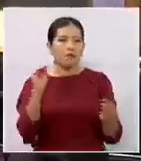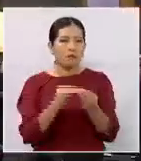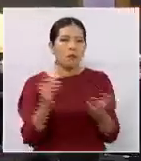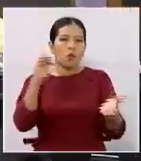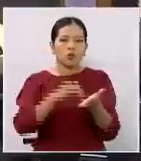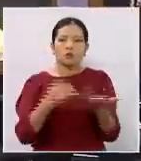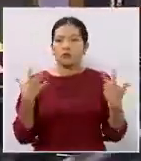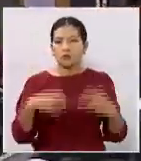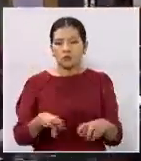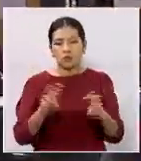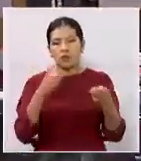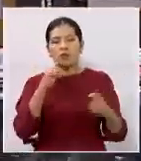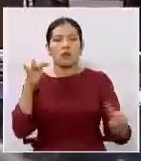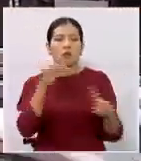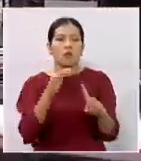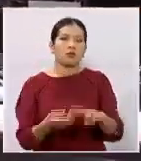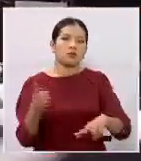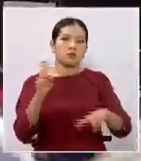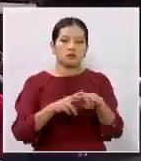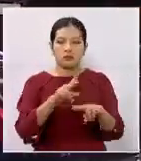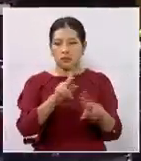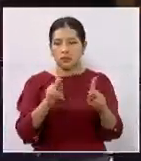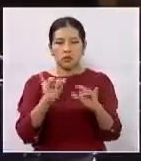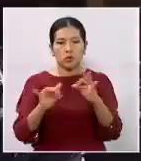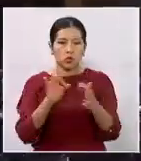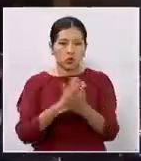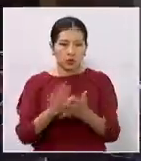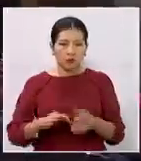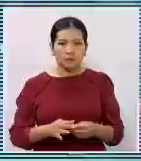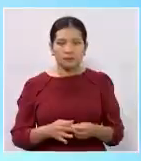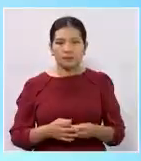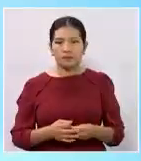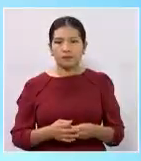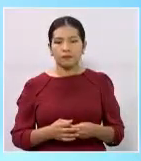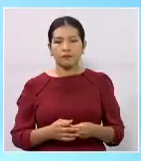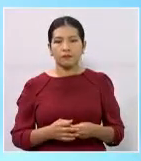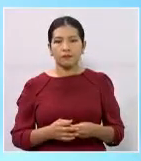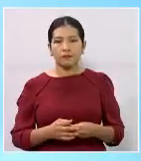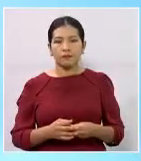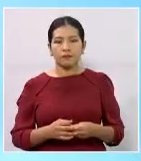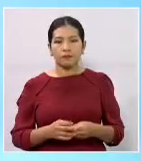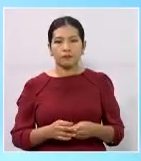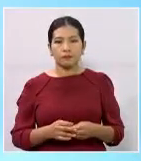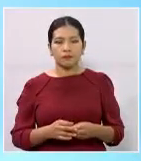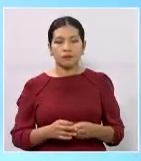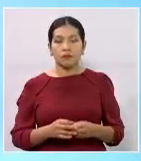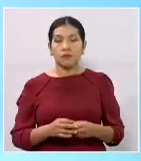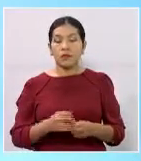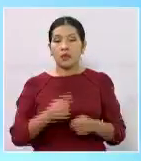siendo investigados por parte de la justicia. Continuamos hablando de...